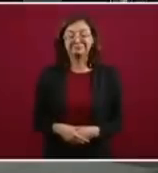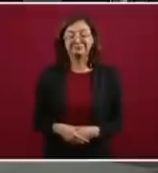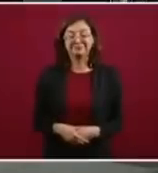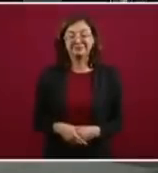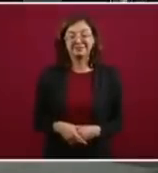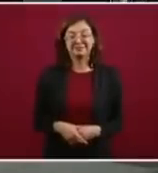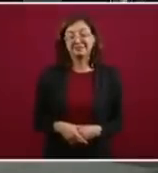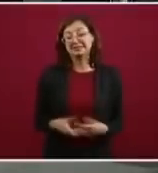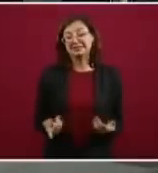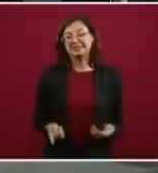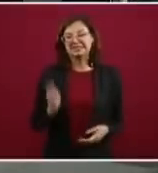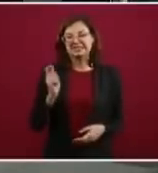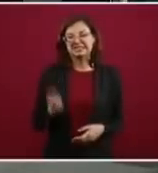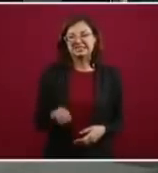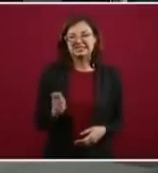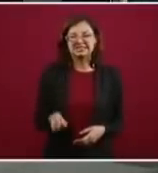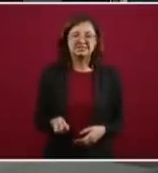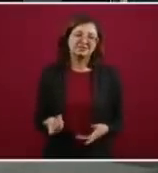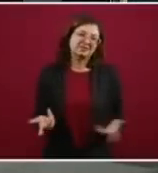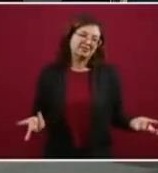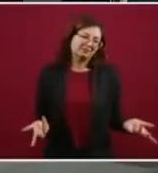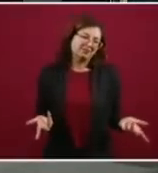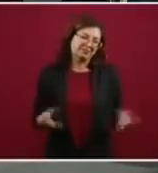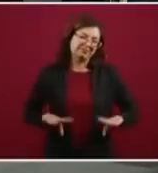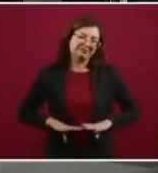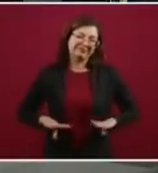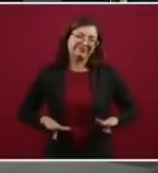aquí hay cosas de los últimos tiempos,